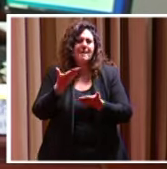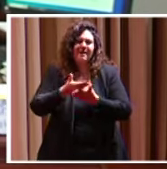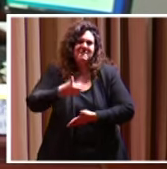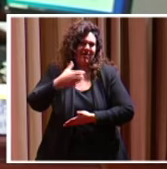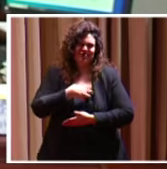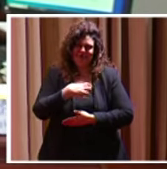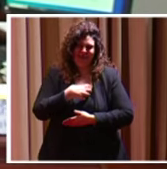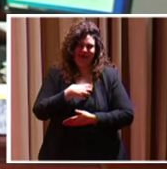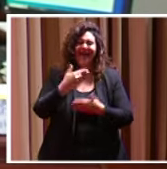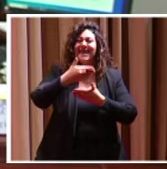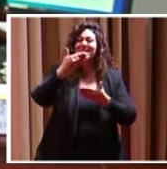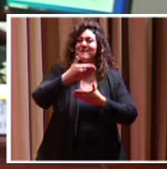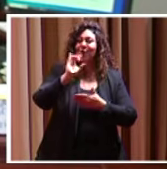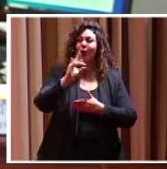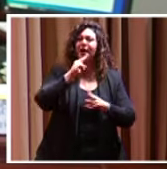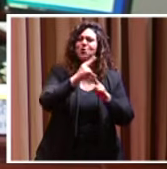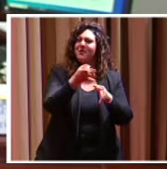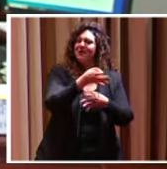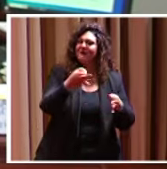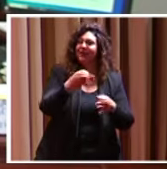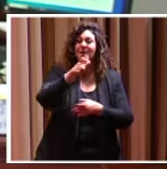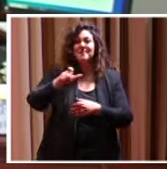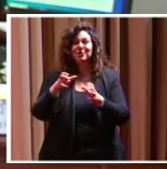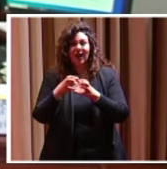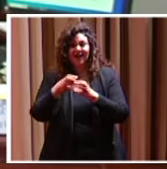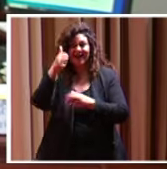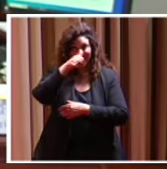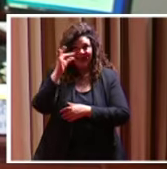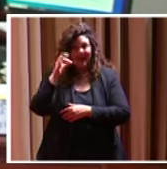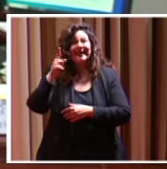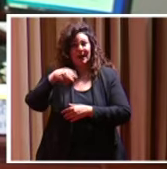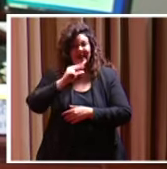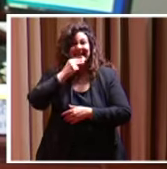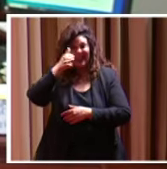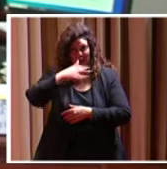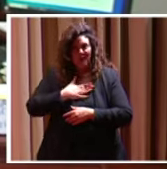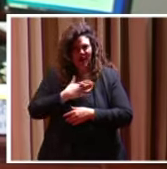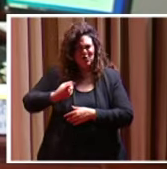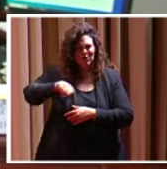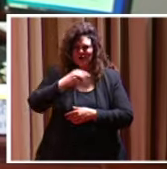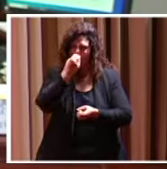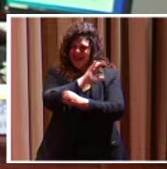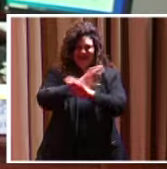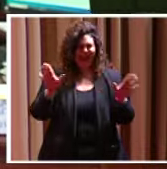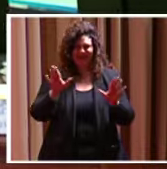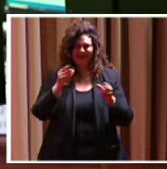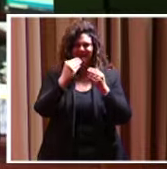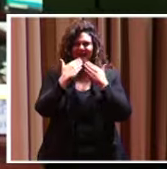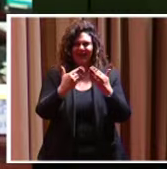Ideal es un periódico de buen nombre, los granadinos, incluido mi nieto, somos Ideales. Muchas